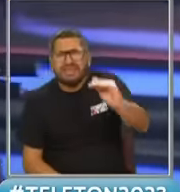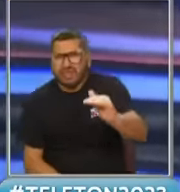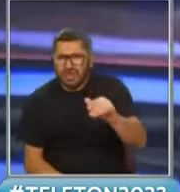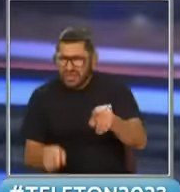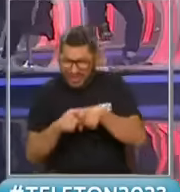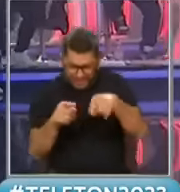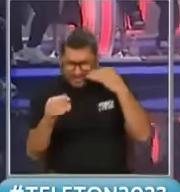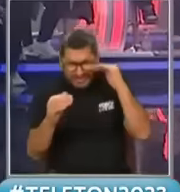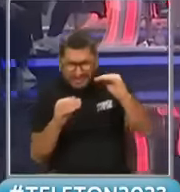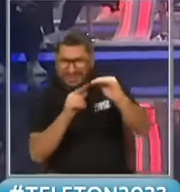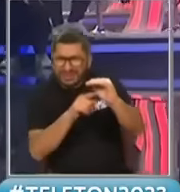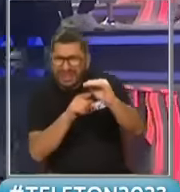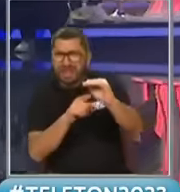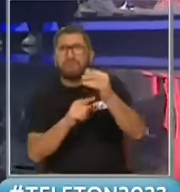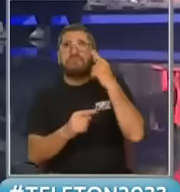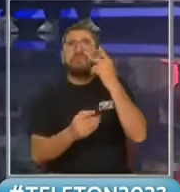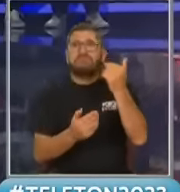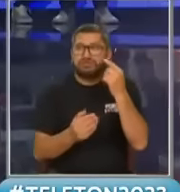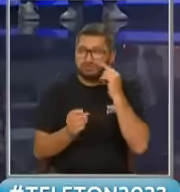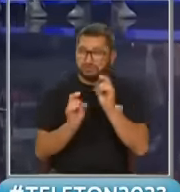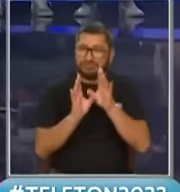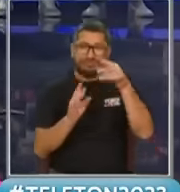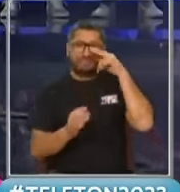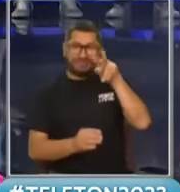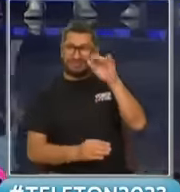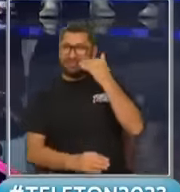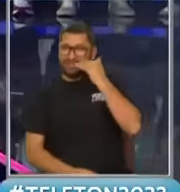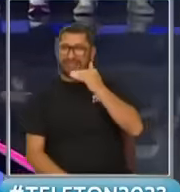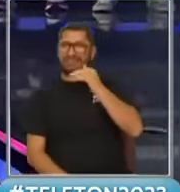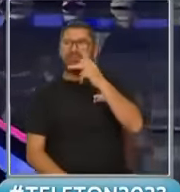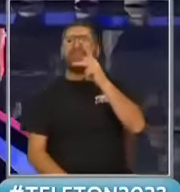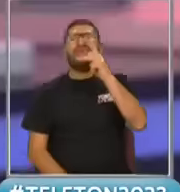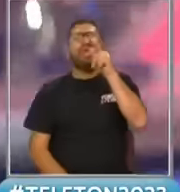¡Oh, a ver! ¡Está igualita que en kinder!